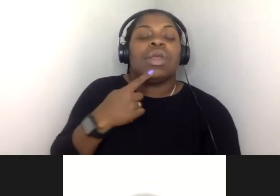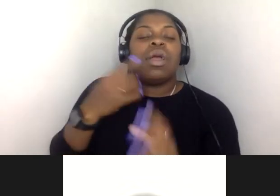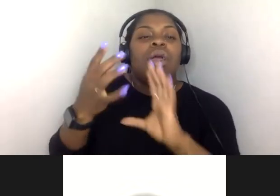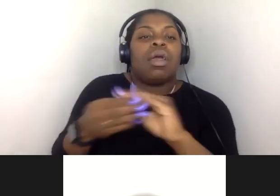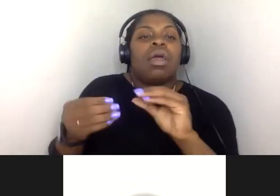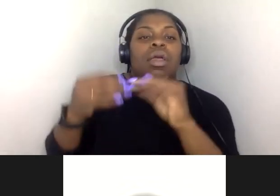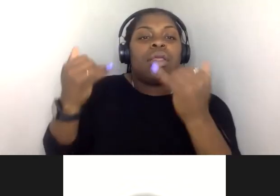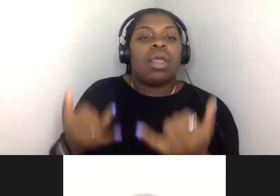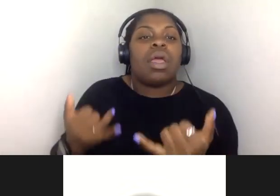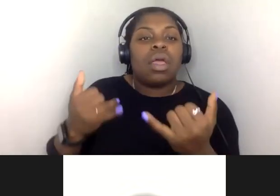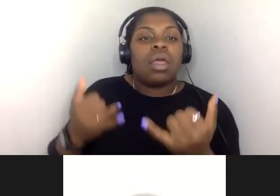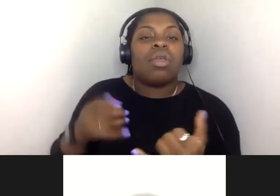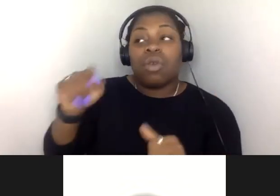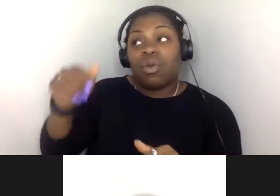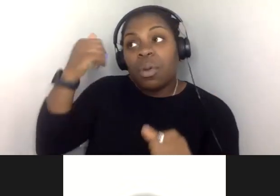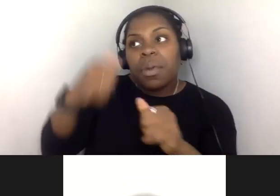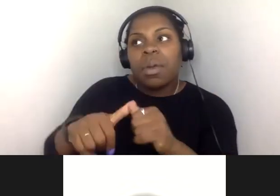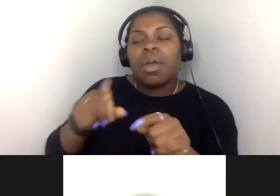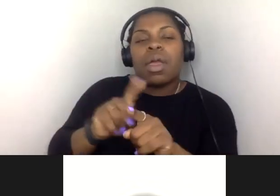que